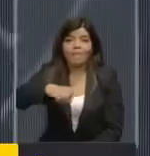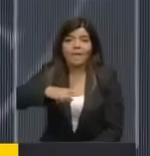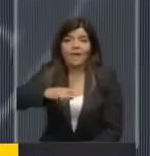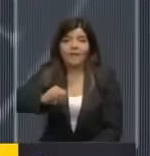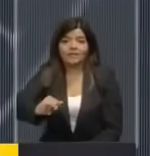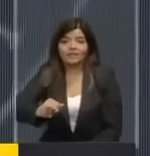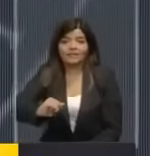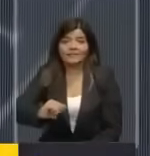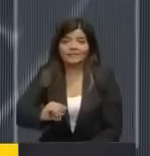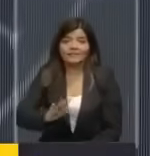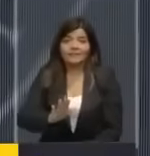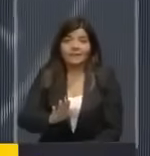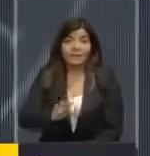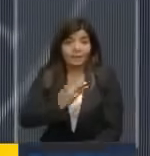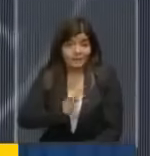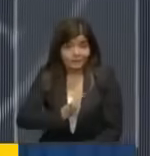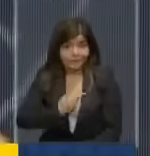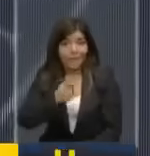Parece que sí.